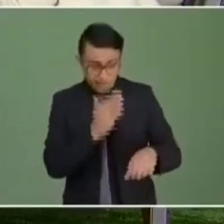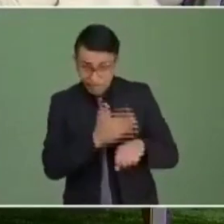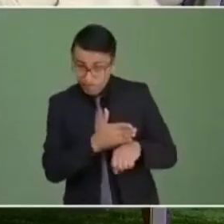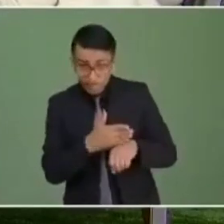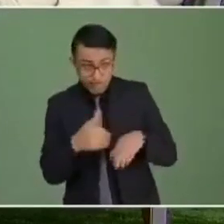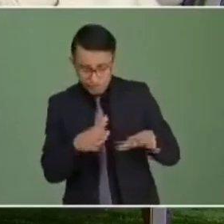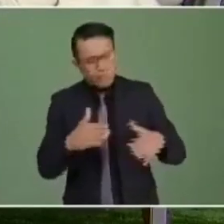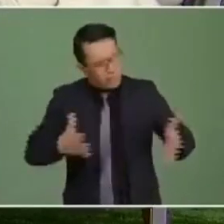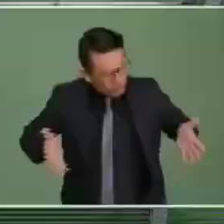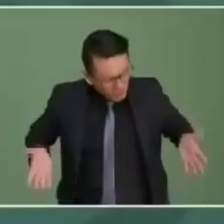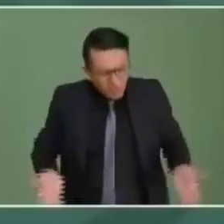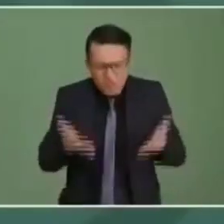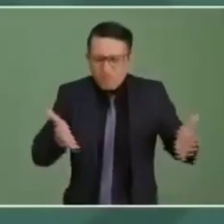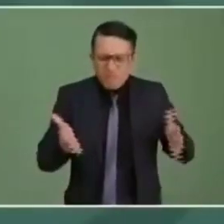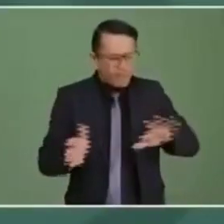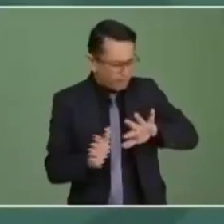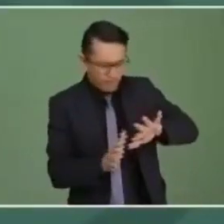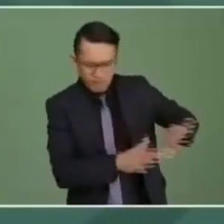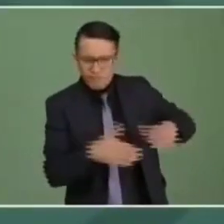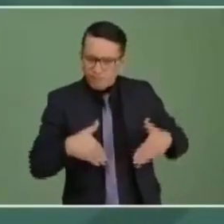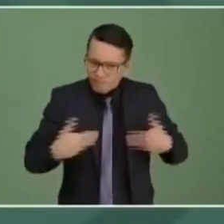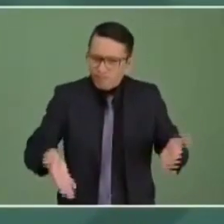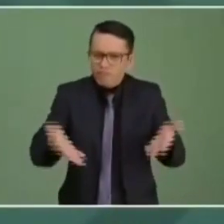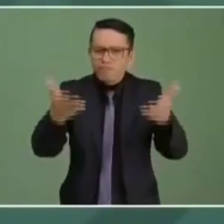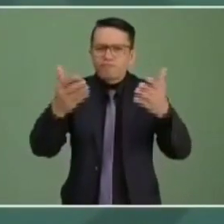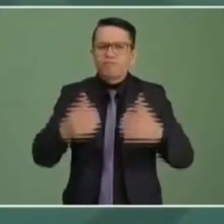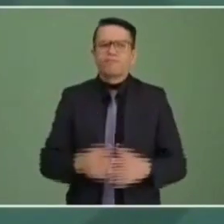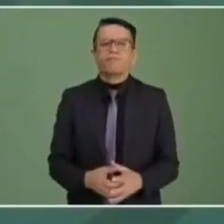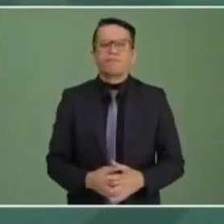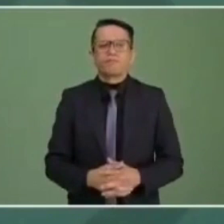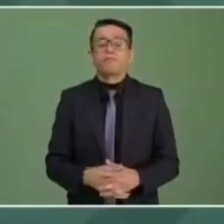adelante. Yo soy partidario de eso,